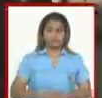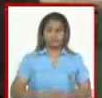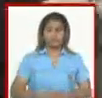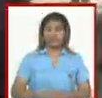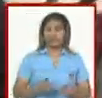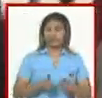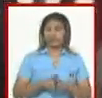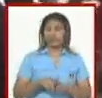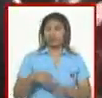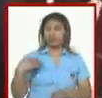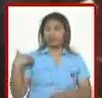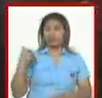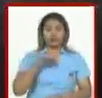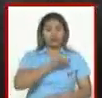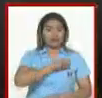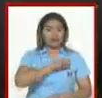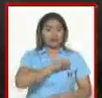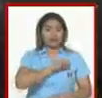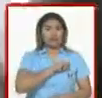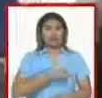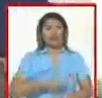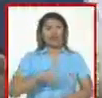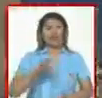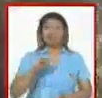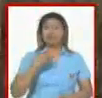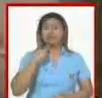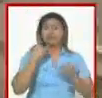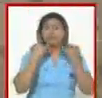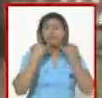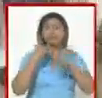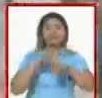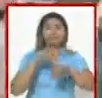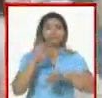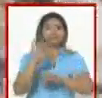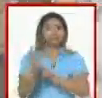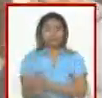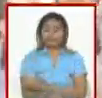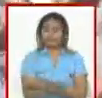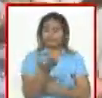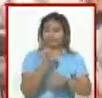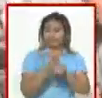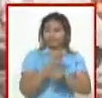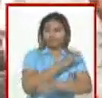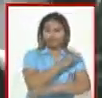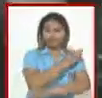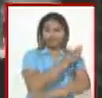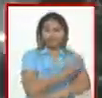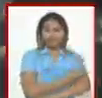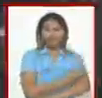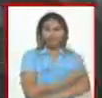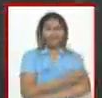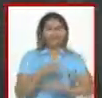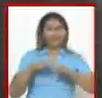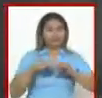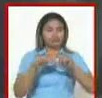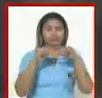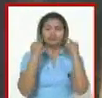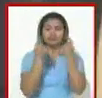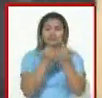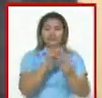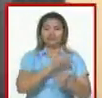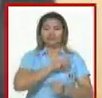por su parte el sub comandante de la policía luis gerez informó que desde las 8 de la mañana se trabajó intensamente un contingente